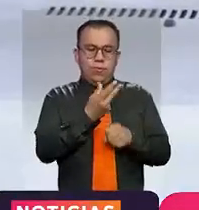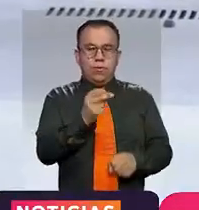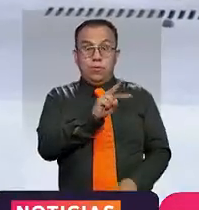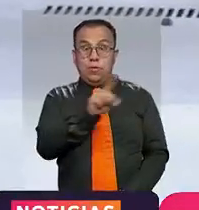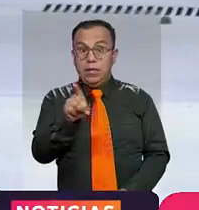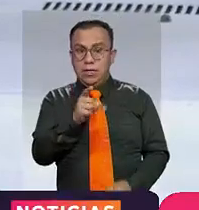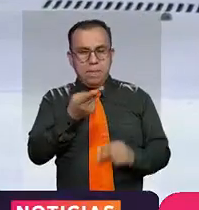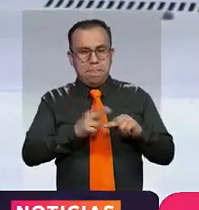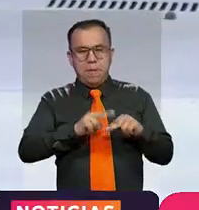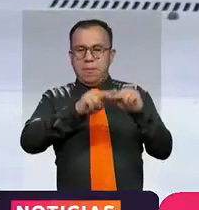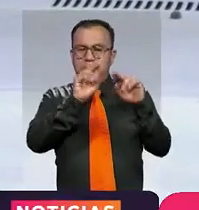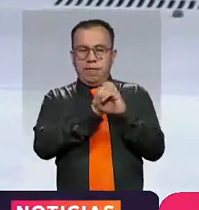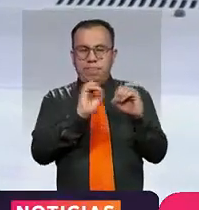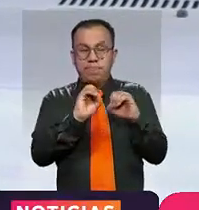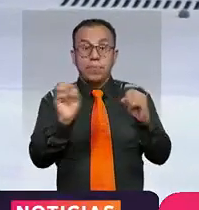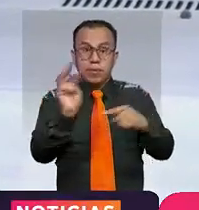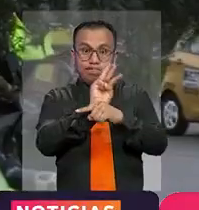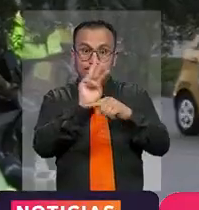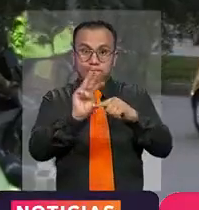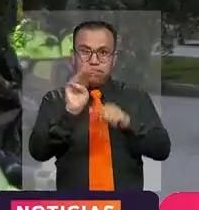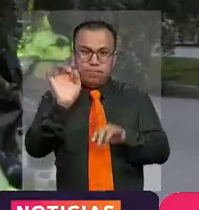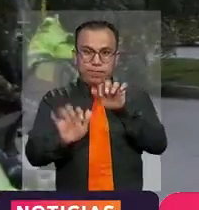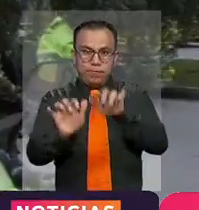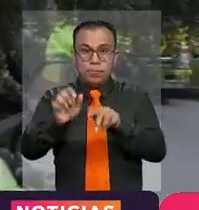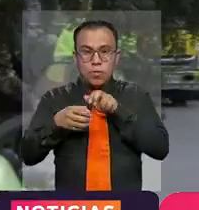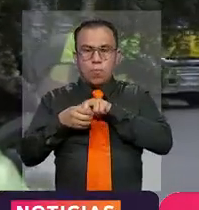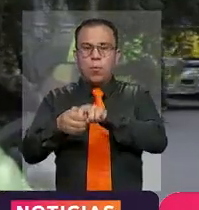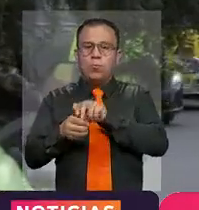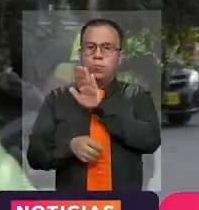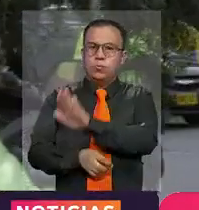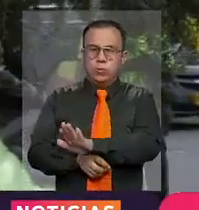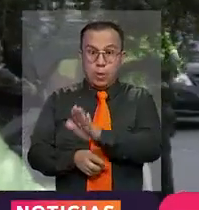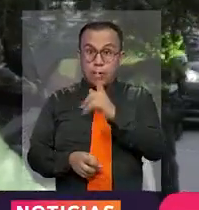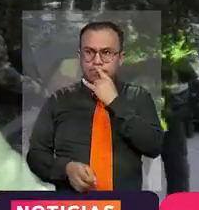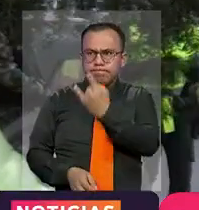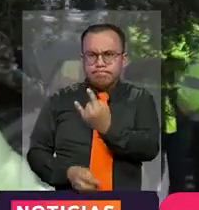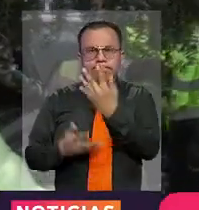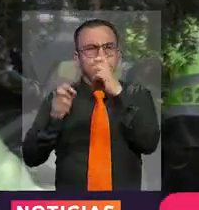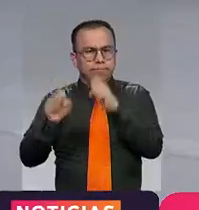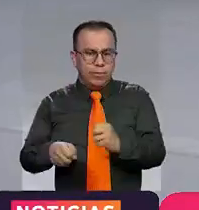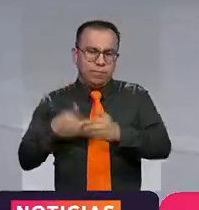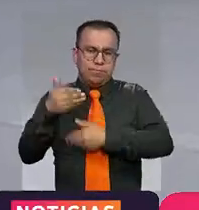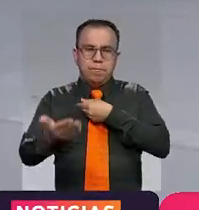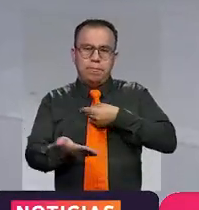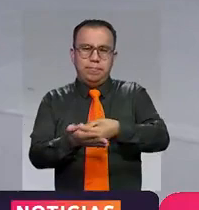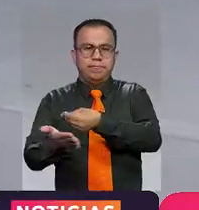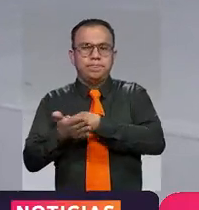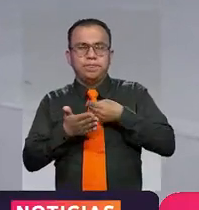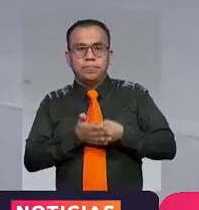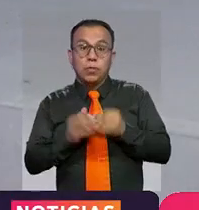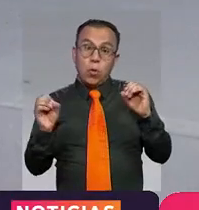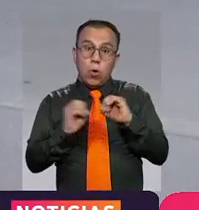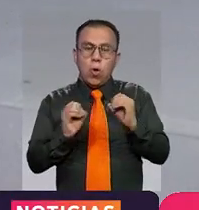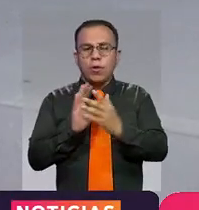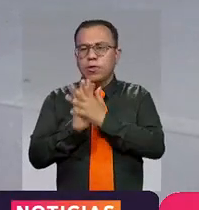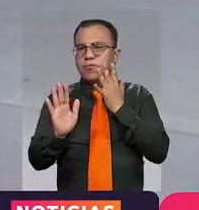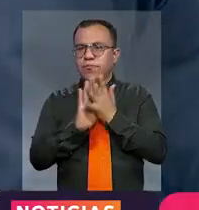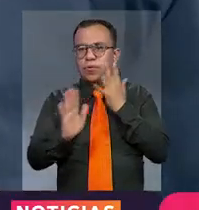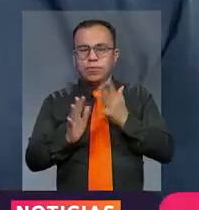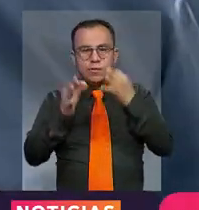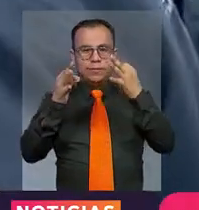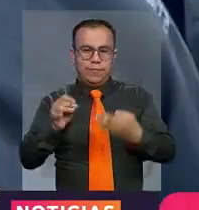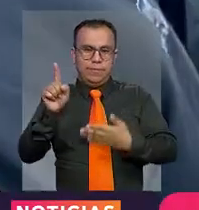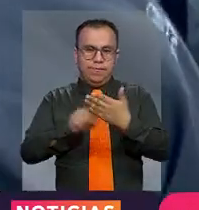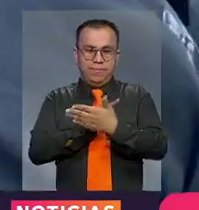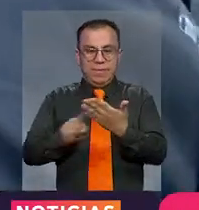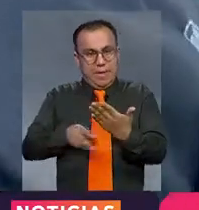sin intereses, por medio de la página de la Secretaría de Movilidad, los interesados pueden realizar los pagos o encontrar la información para